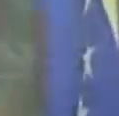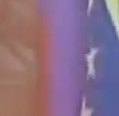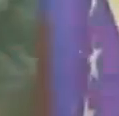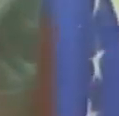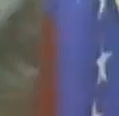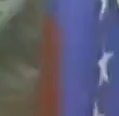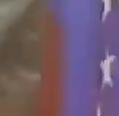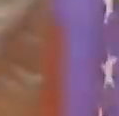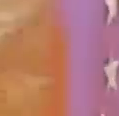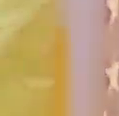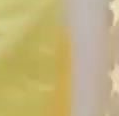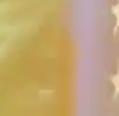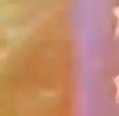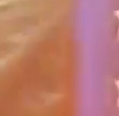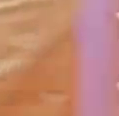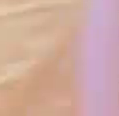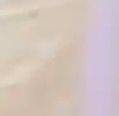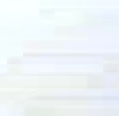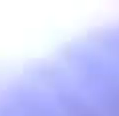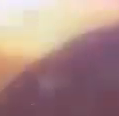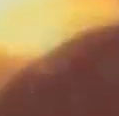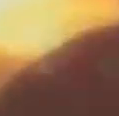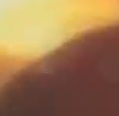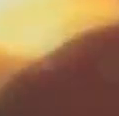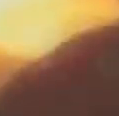bolivariana es acreedora